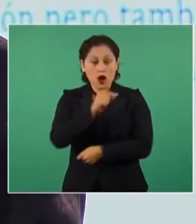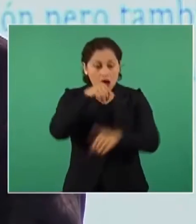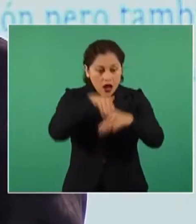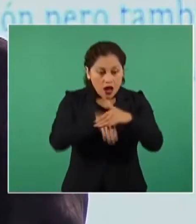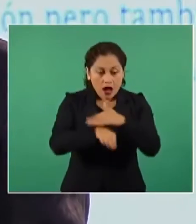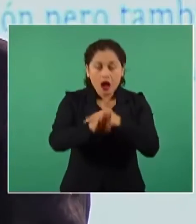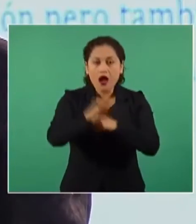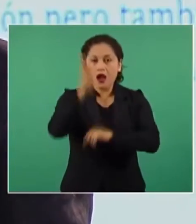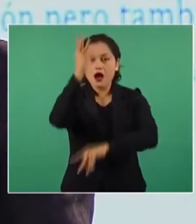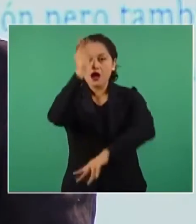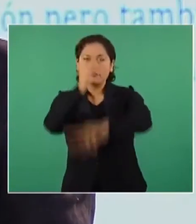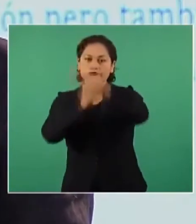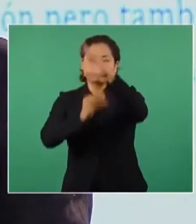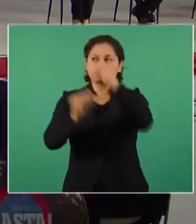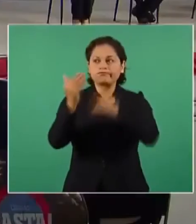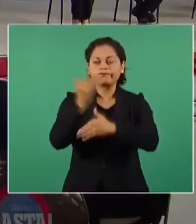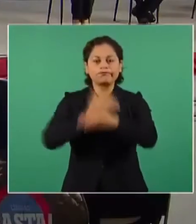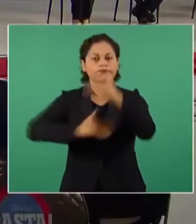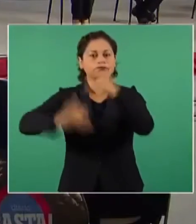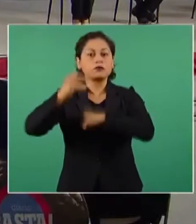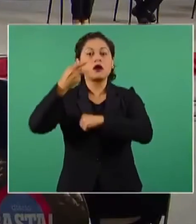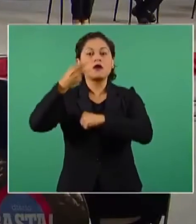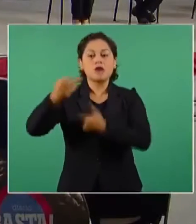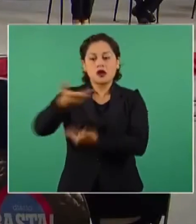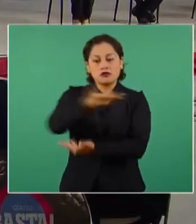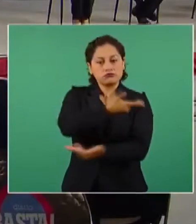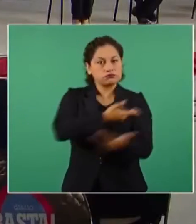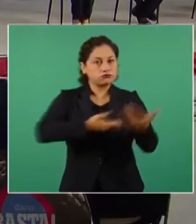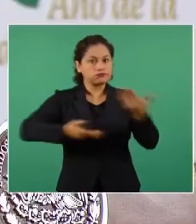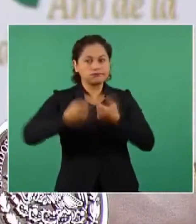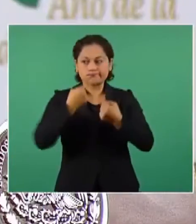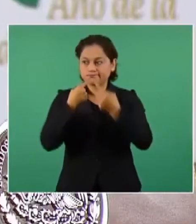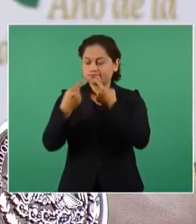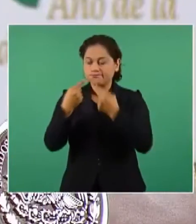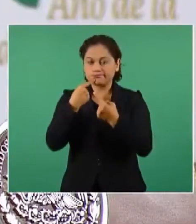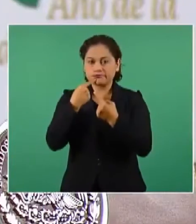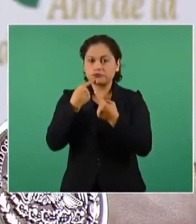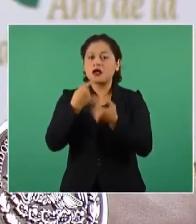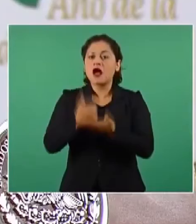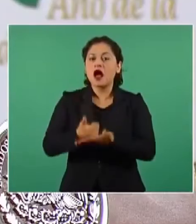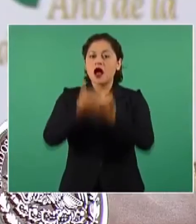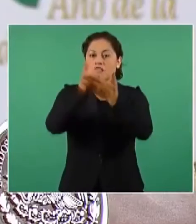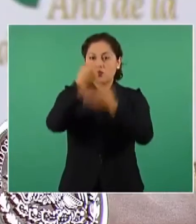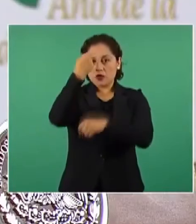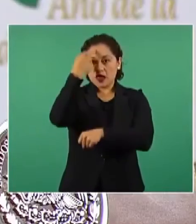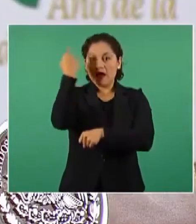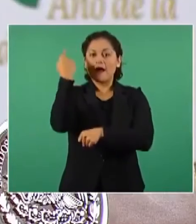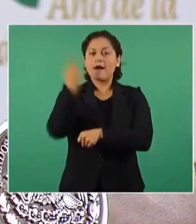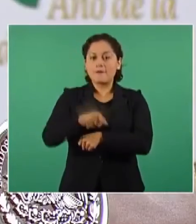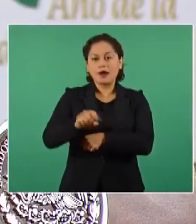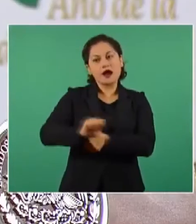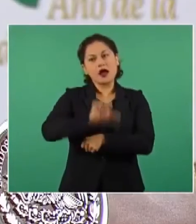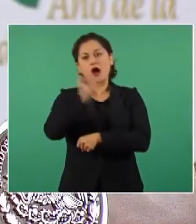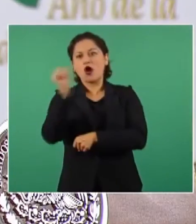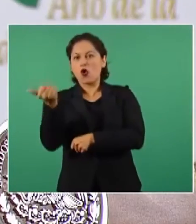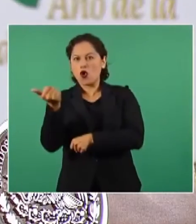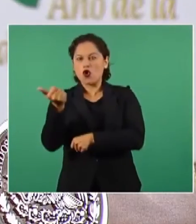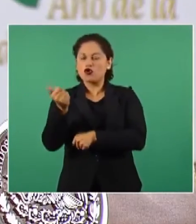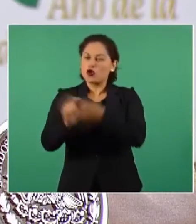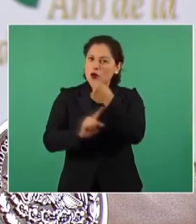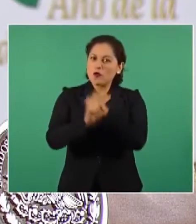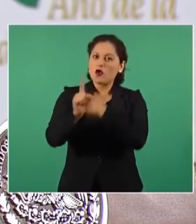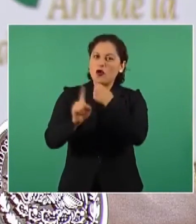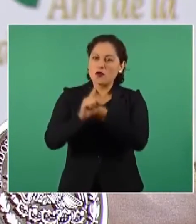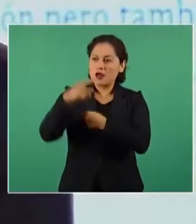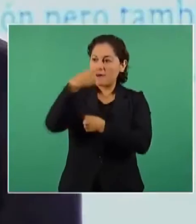que permiten incluso prevenirse y detectar los otros tipos de violencia de que son objetos las